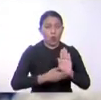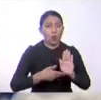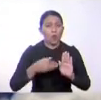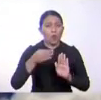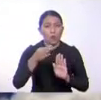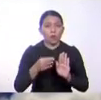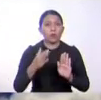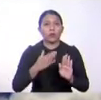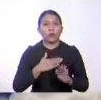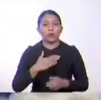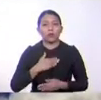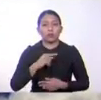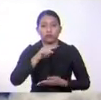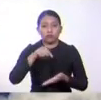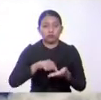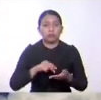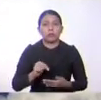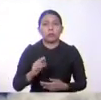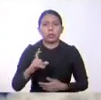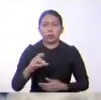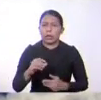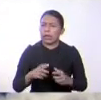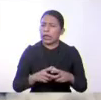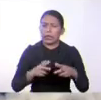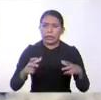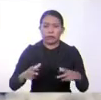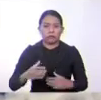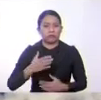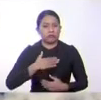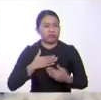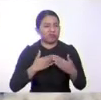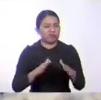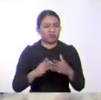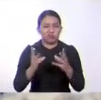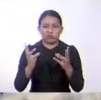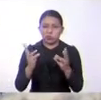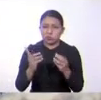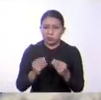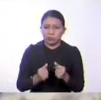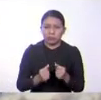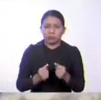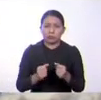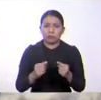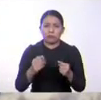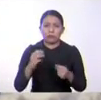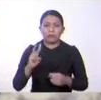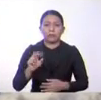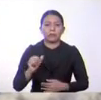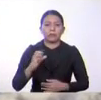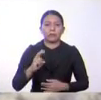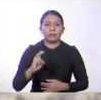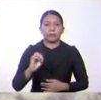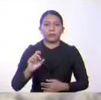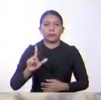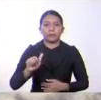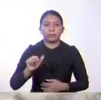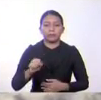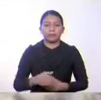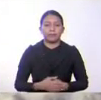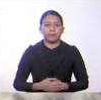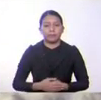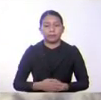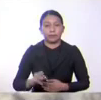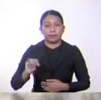núcleo grande, tienen una cantidad variable y poco numerosa de vacuolas. Las células